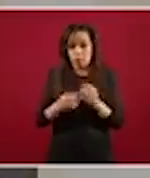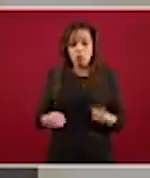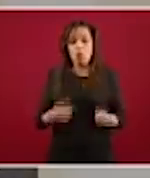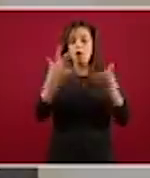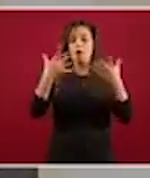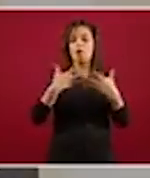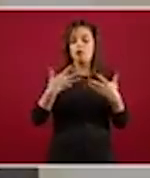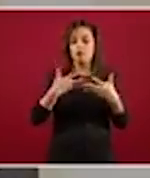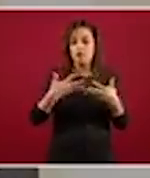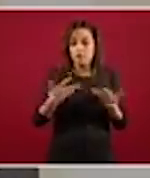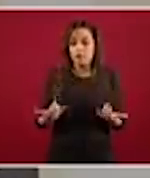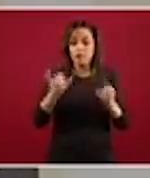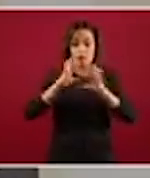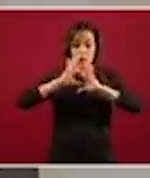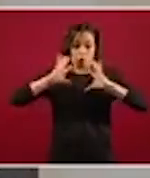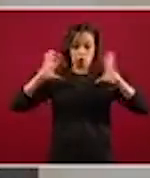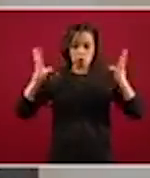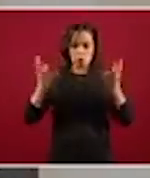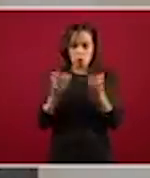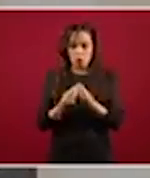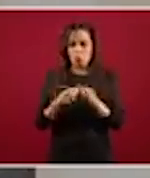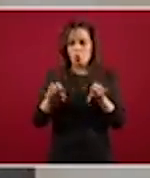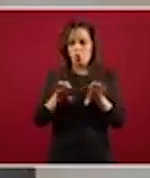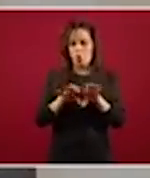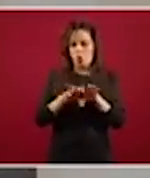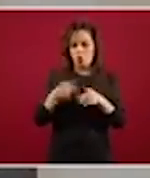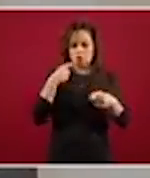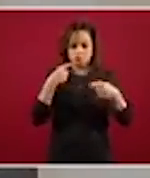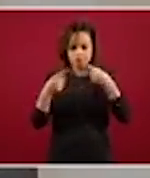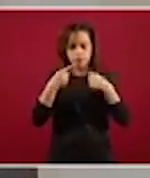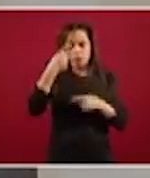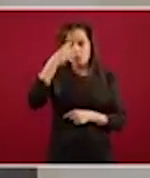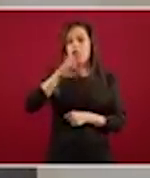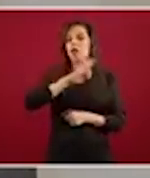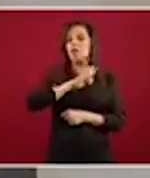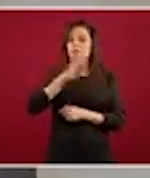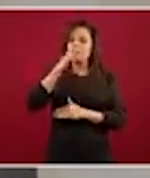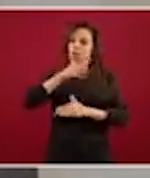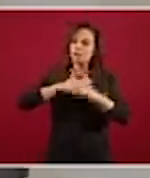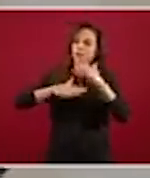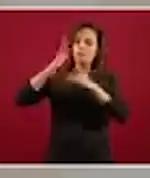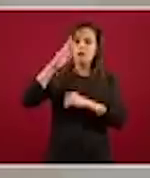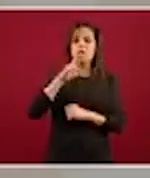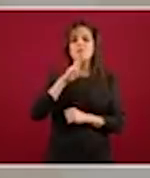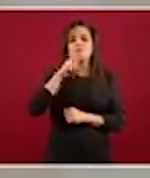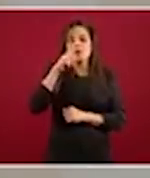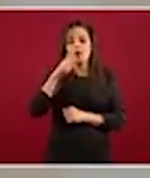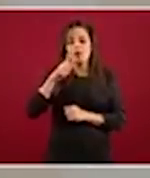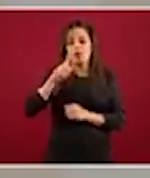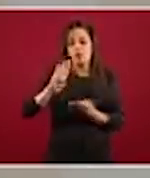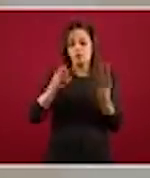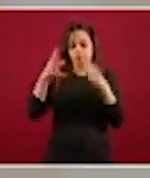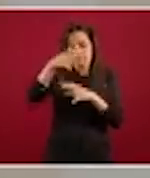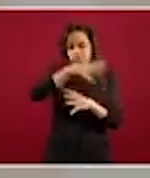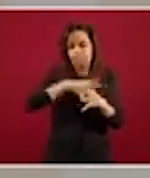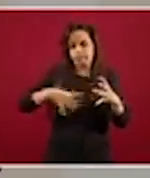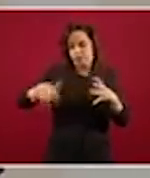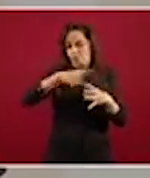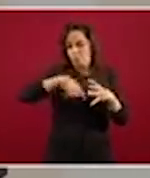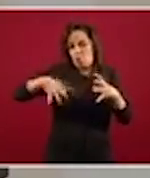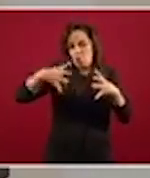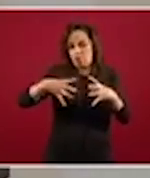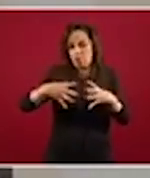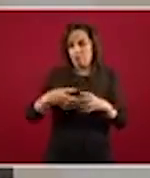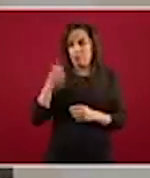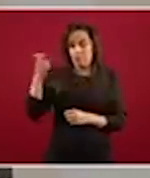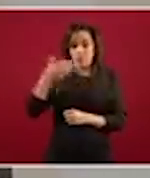podemos hacer entre todos para que nos vaya mejor como humanidad? Pues es lo que planteó el presidente. Por cierto,